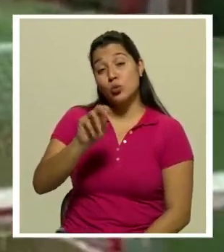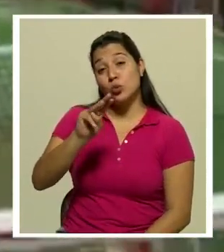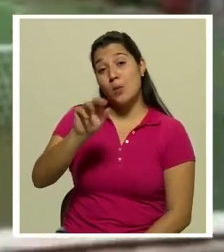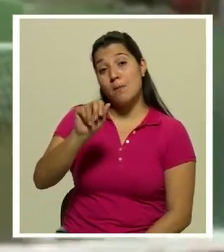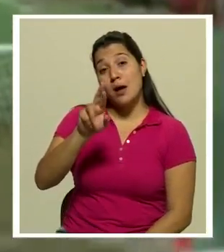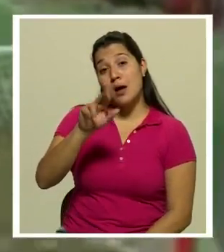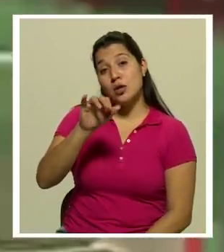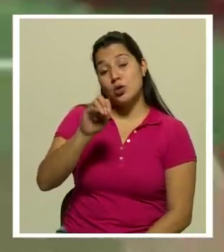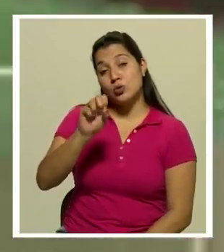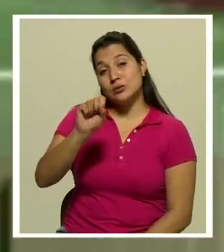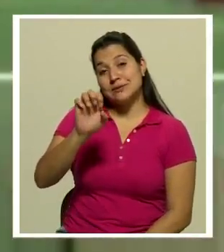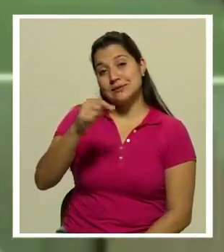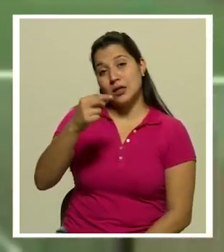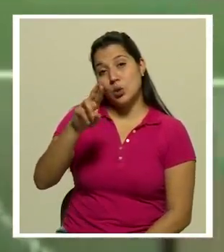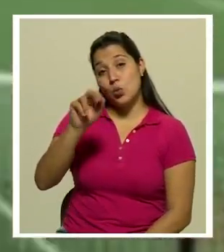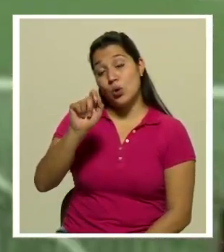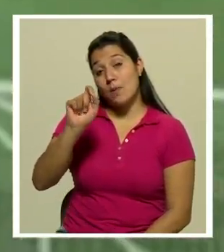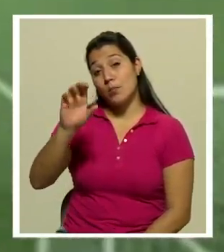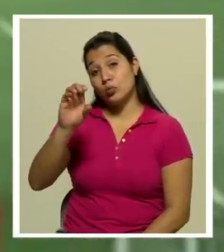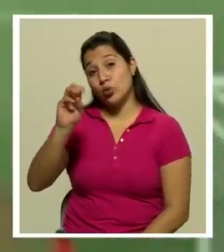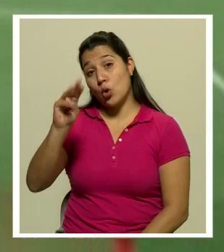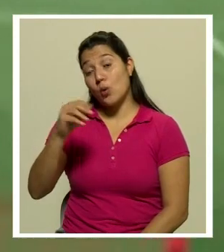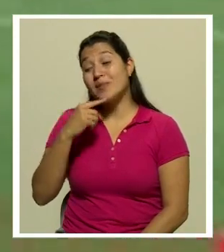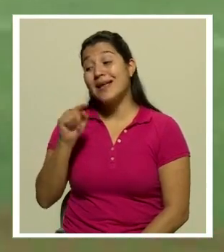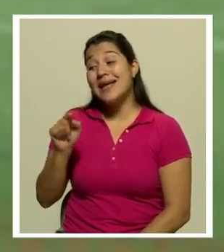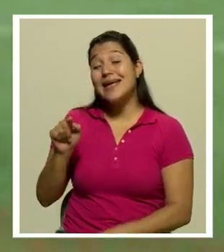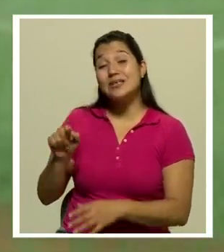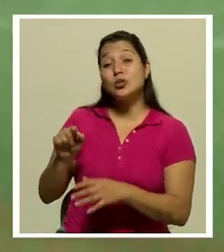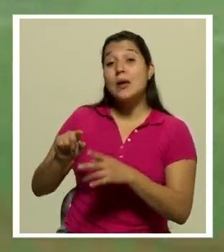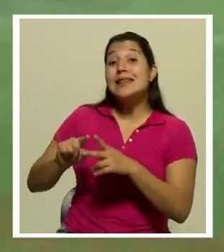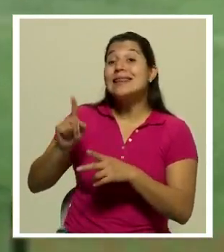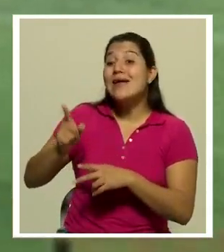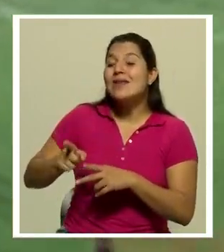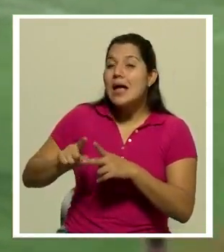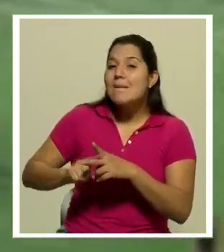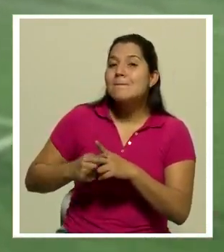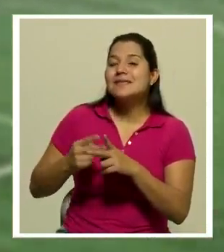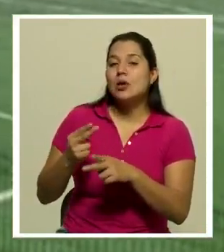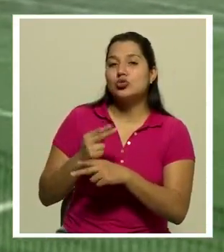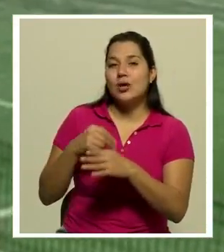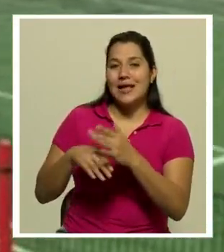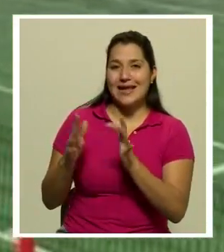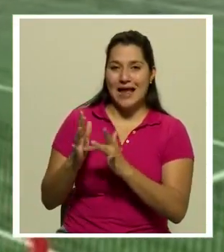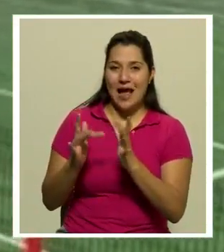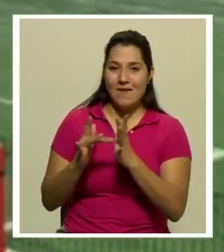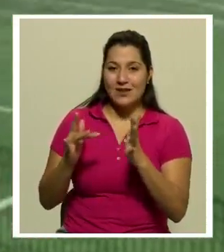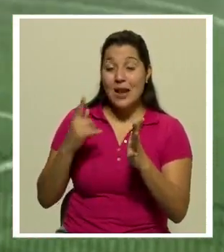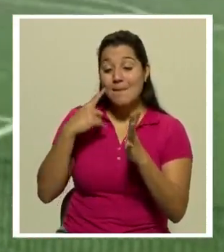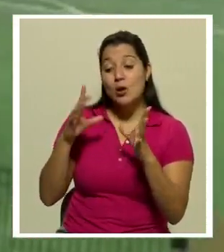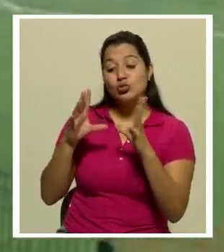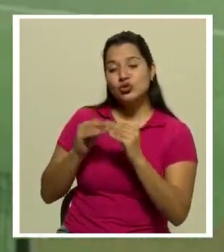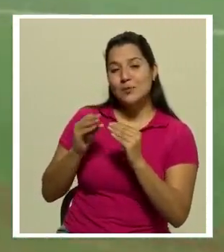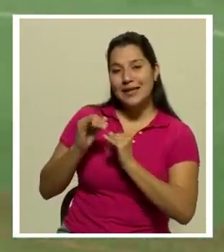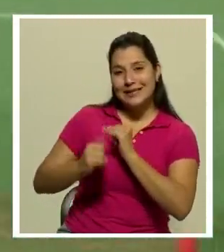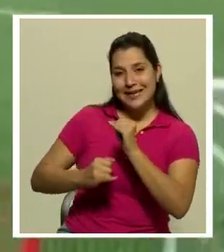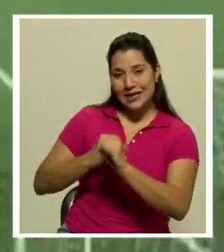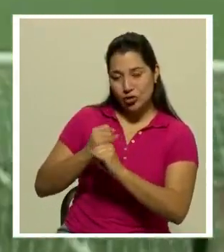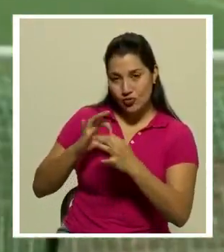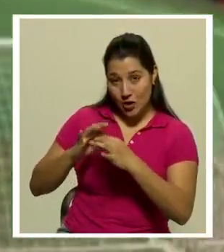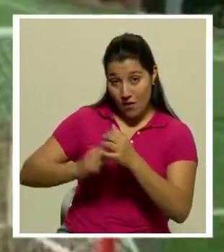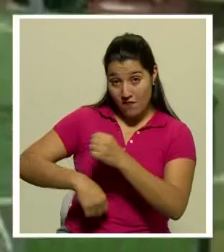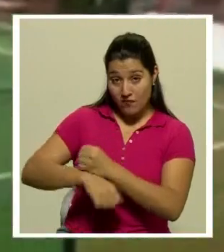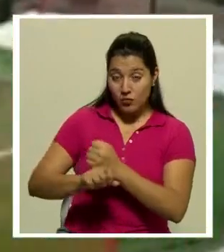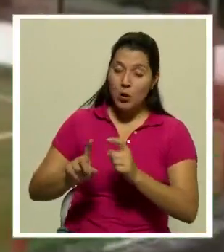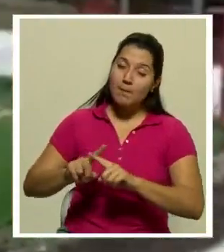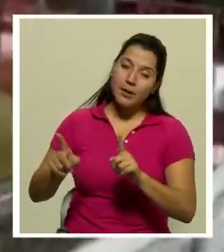www.mariosegura.com manifiestan que dichas instalaciones se iban a usar en el mes de abril para un seminario de Liga Menor Internacional, el cual fue